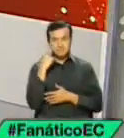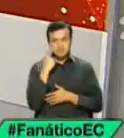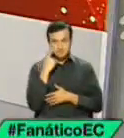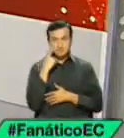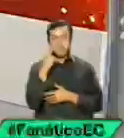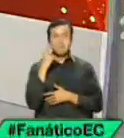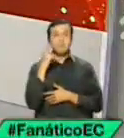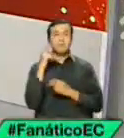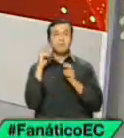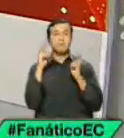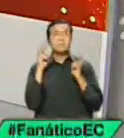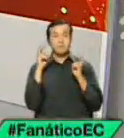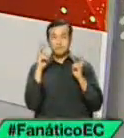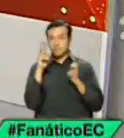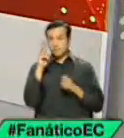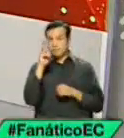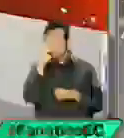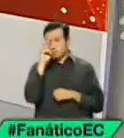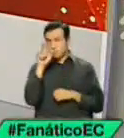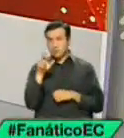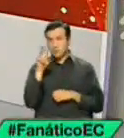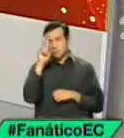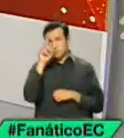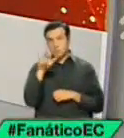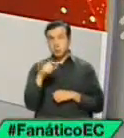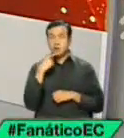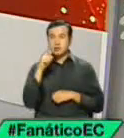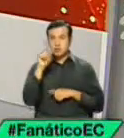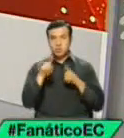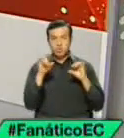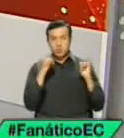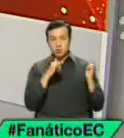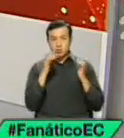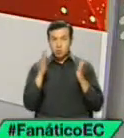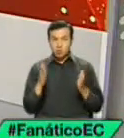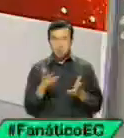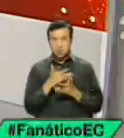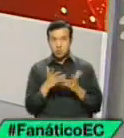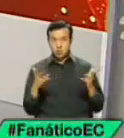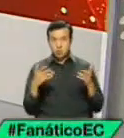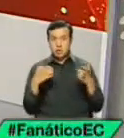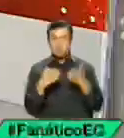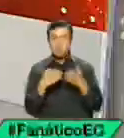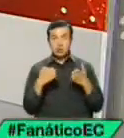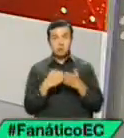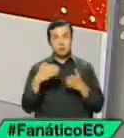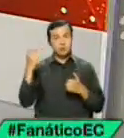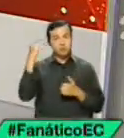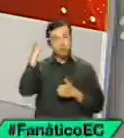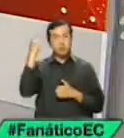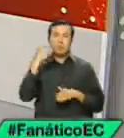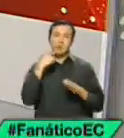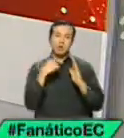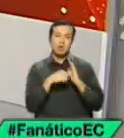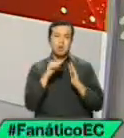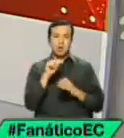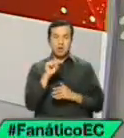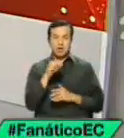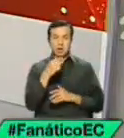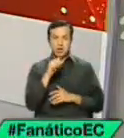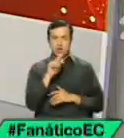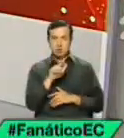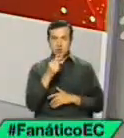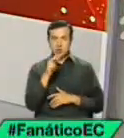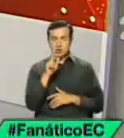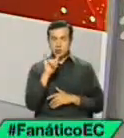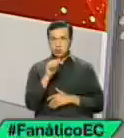ellos el supuesto extorsionador menciona a algunos jugadores del conjunto de el Nacional. Entre ellos, a Ángel Gracia, quien hoy compareció